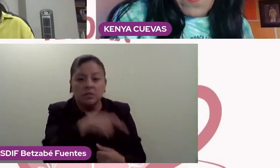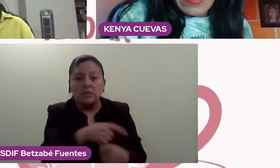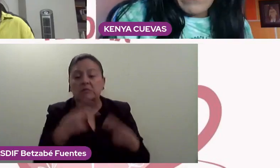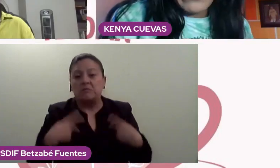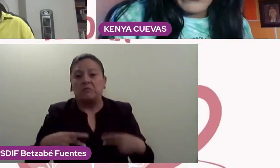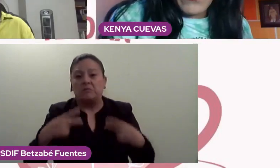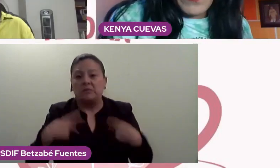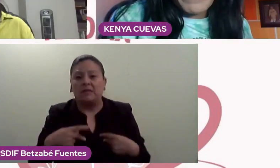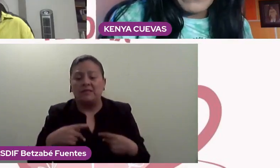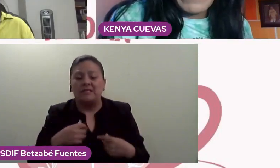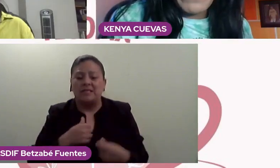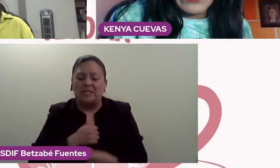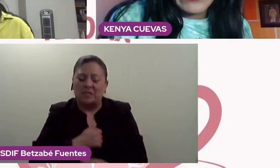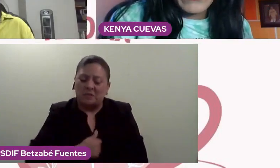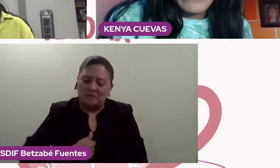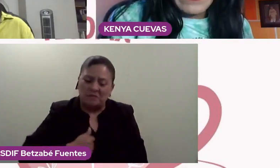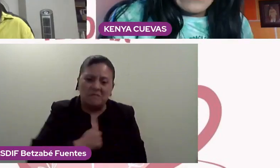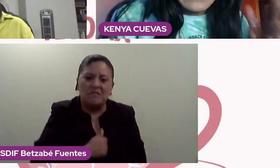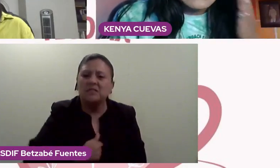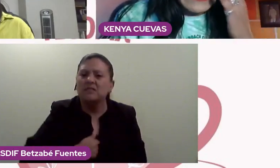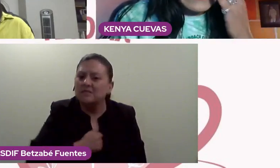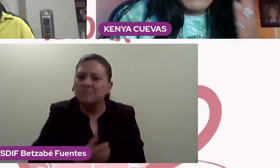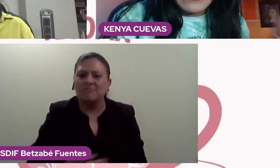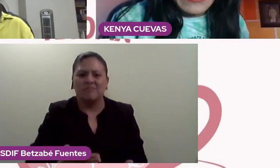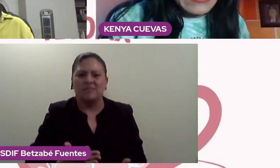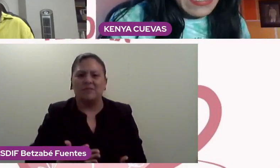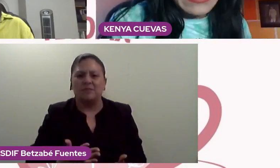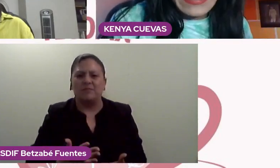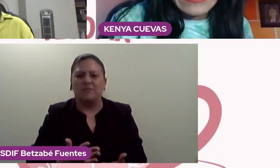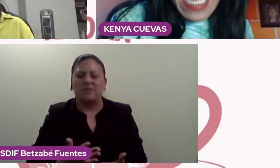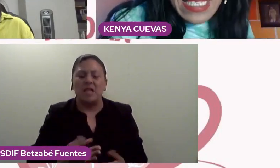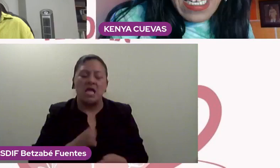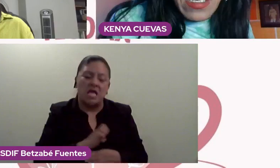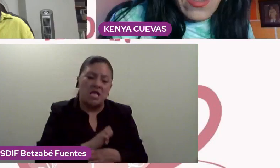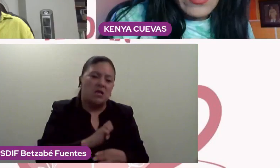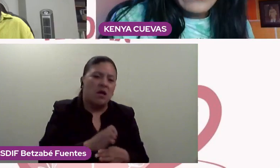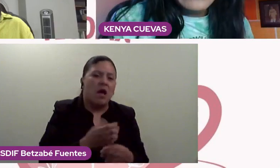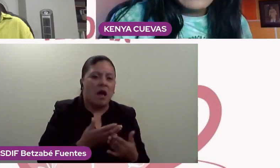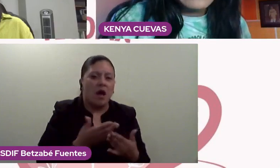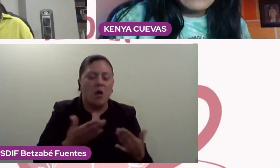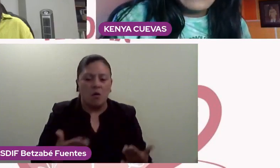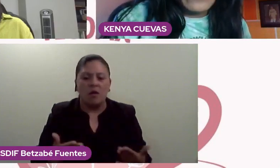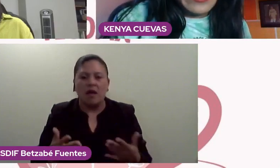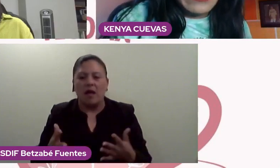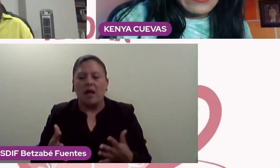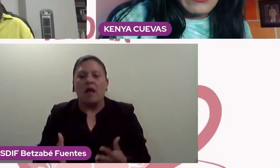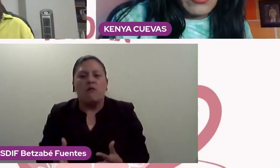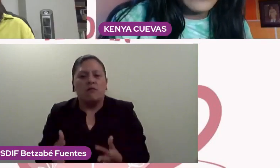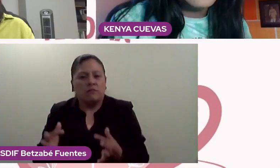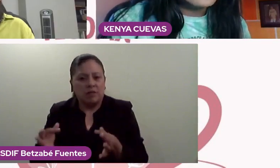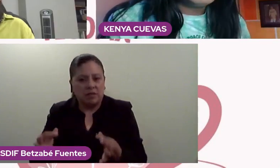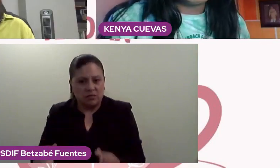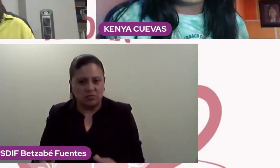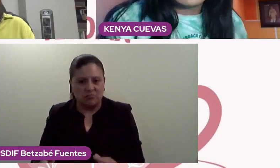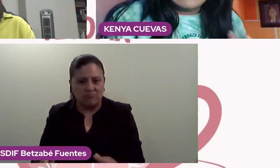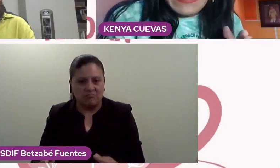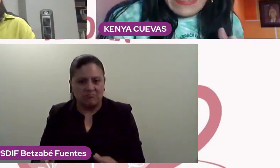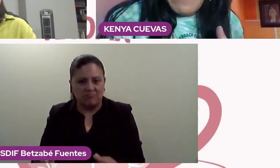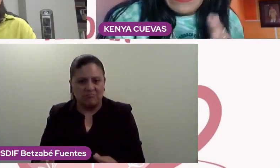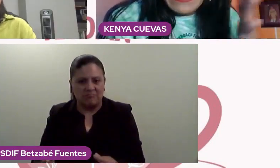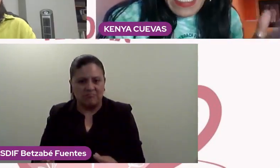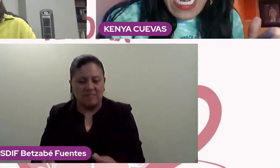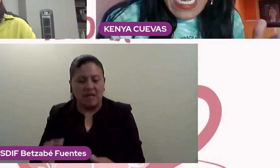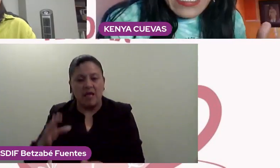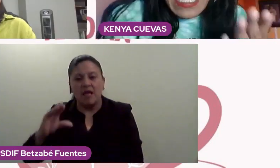he acompañado muchos cuerpos y por eso Casa de las Muñecas Tiresias nace, ¿no? Nace esta organización pues que